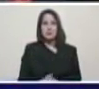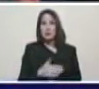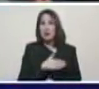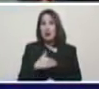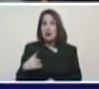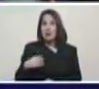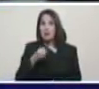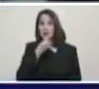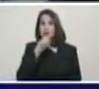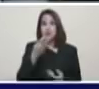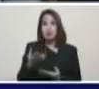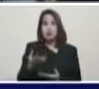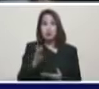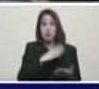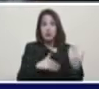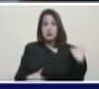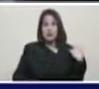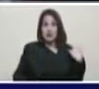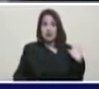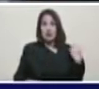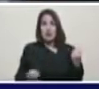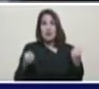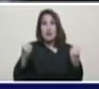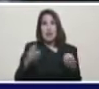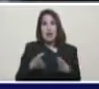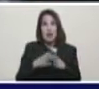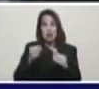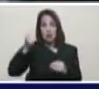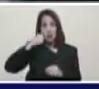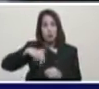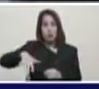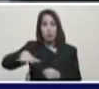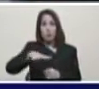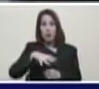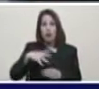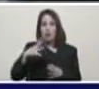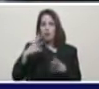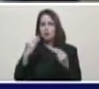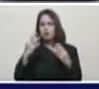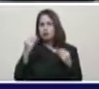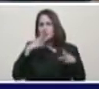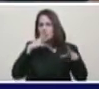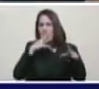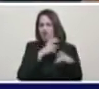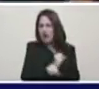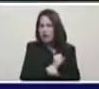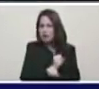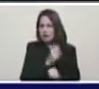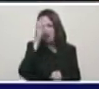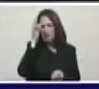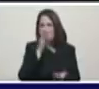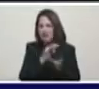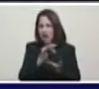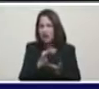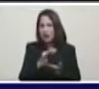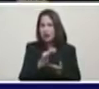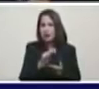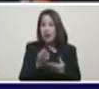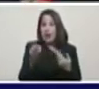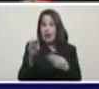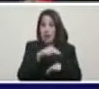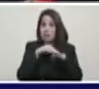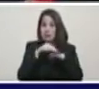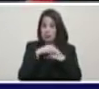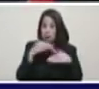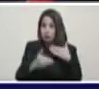comentarle eso presidente darle a todo nuestro pueblo mucha confianza y mucha fe como lo decíamos al principio esta misión sigue